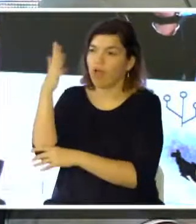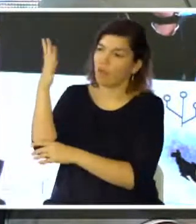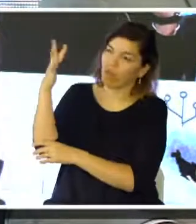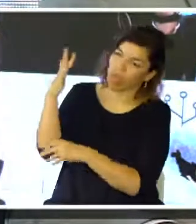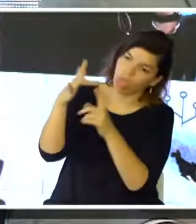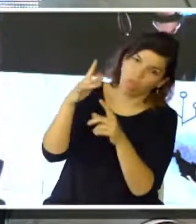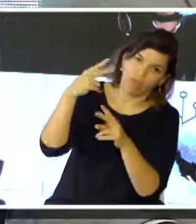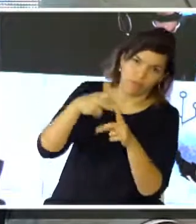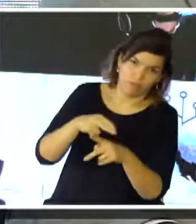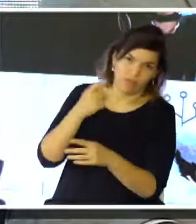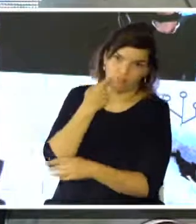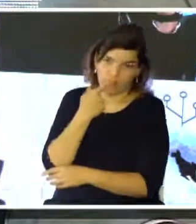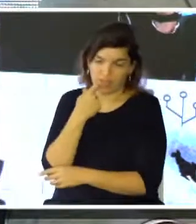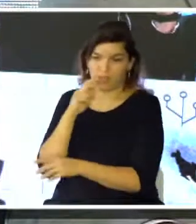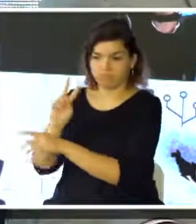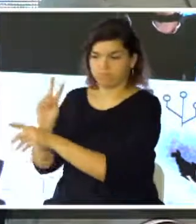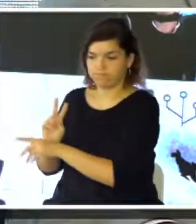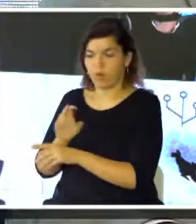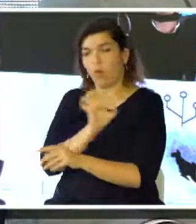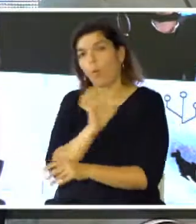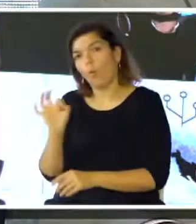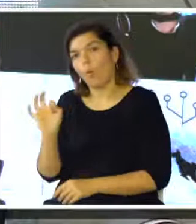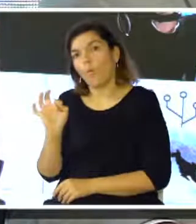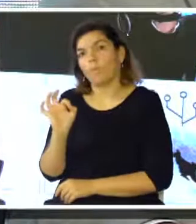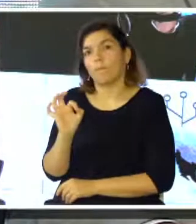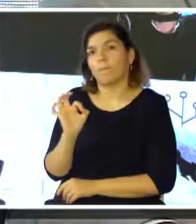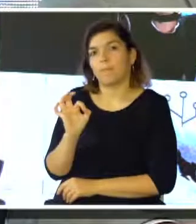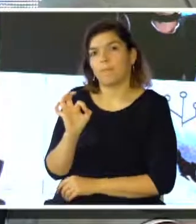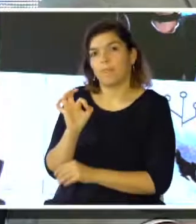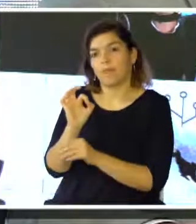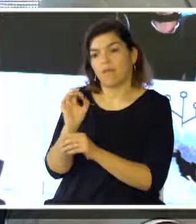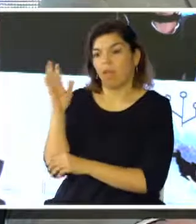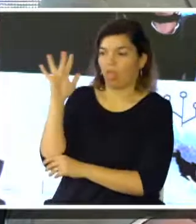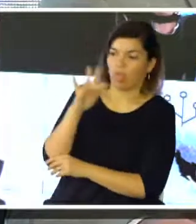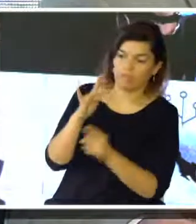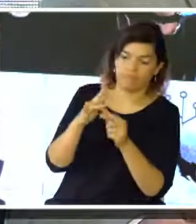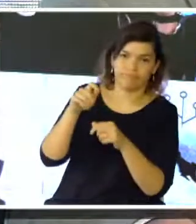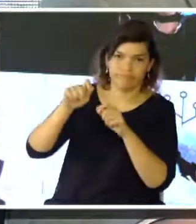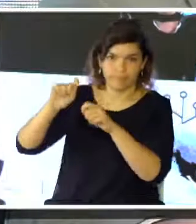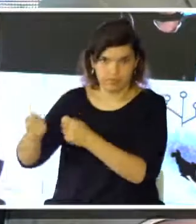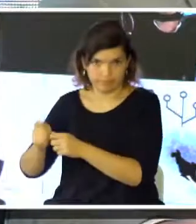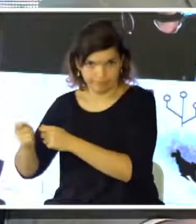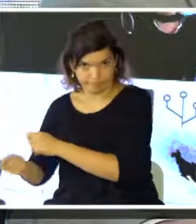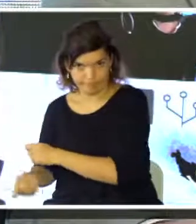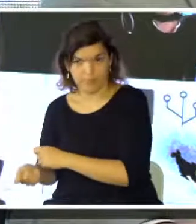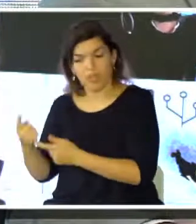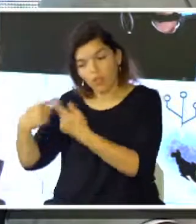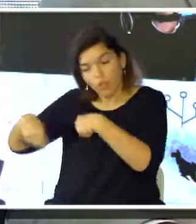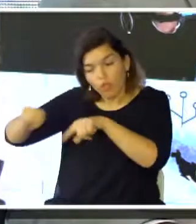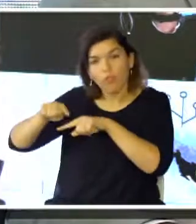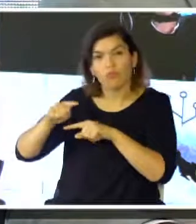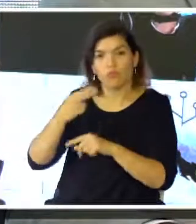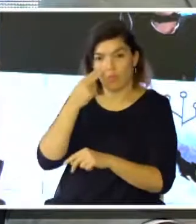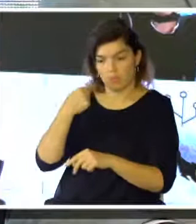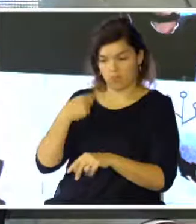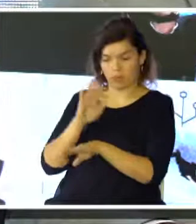que no tengan probar altas probabilidades probabilidades de que se caiga una rama y entonces todo lo que hagamos